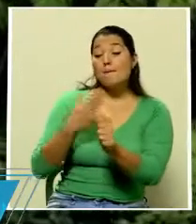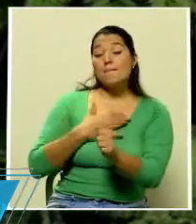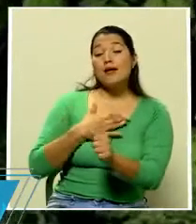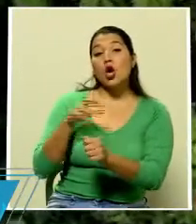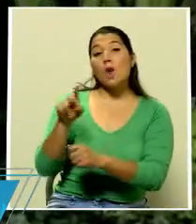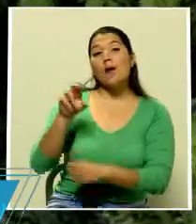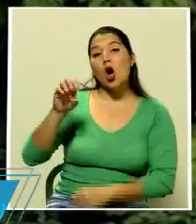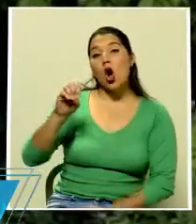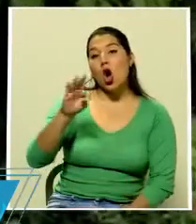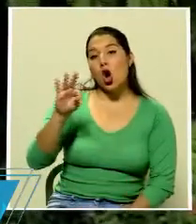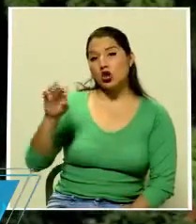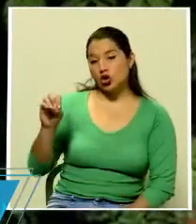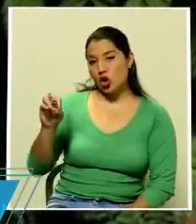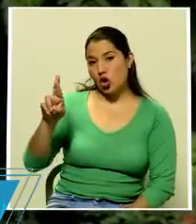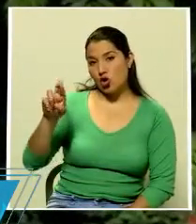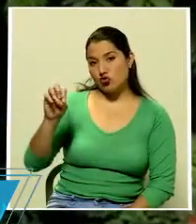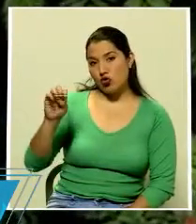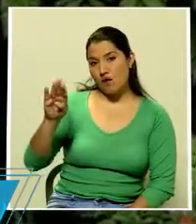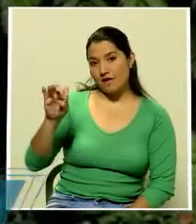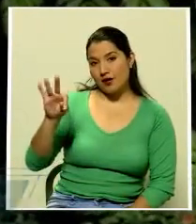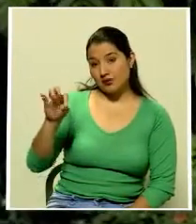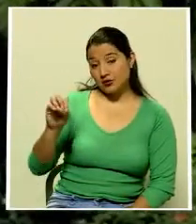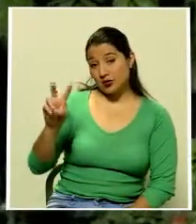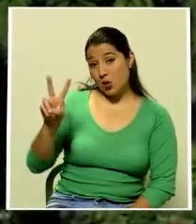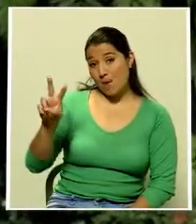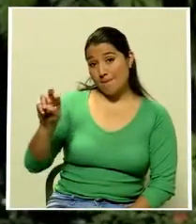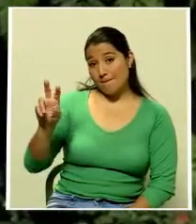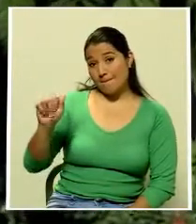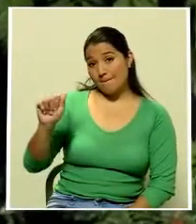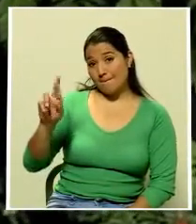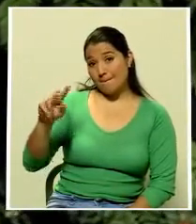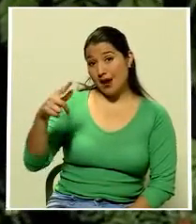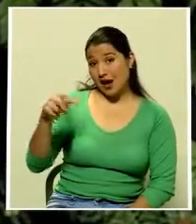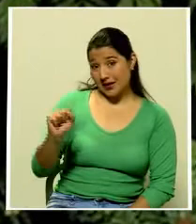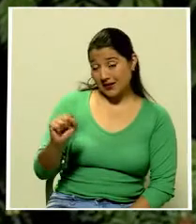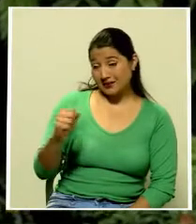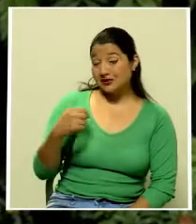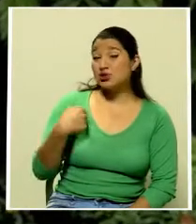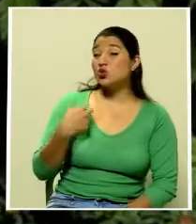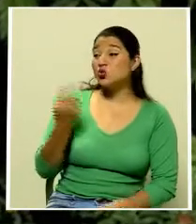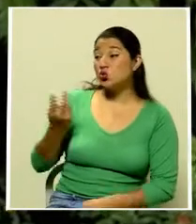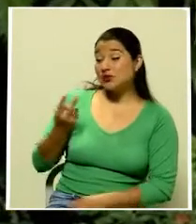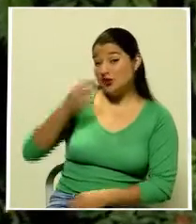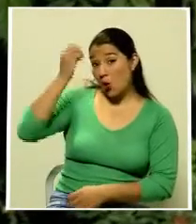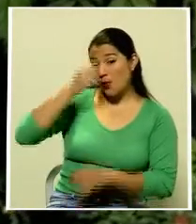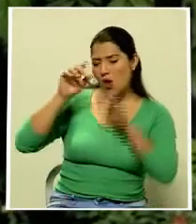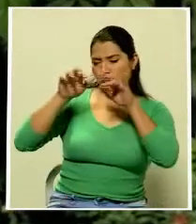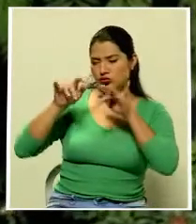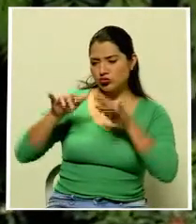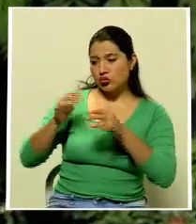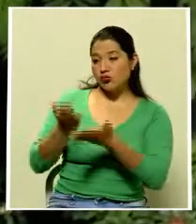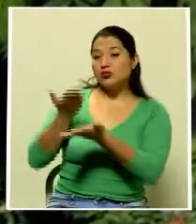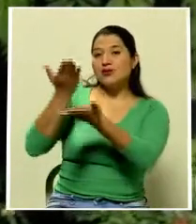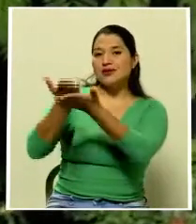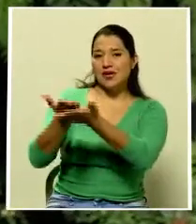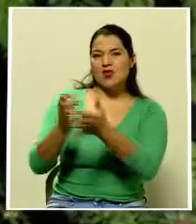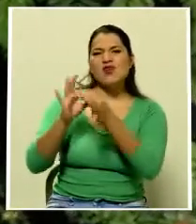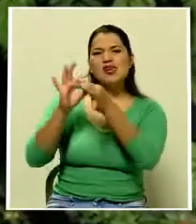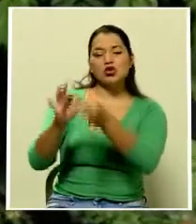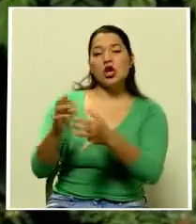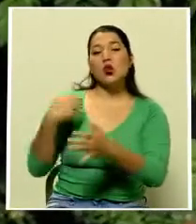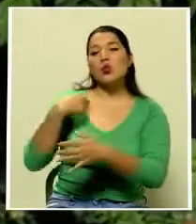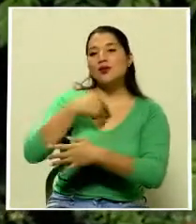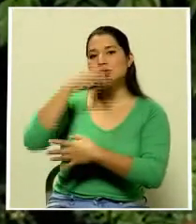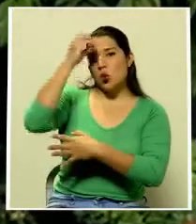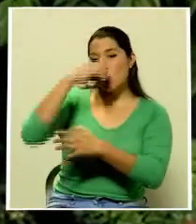Vargas sobre el expediente que se conoce en la Asamblea Legislativa de investigación a la señora defensora.